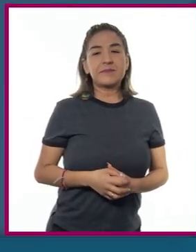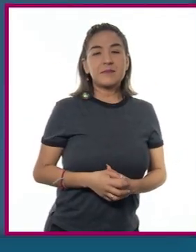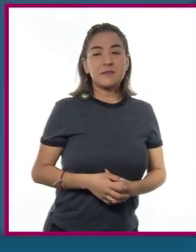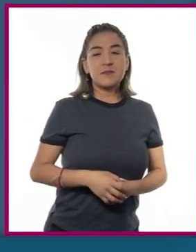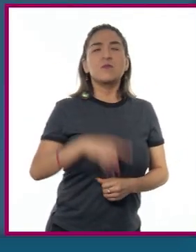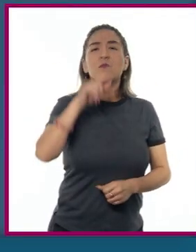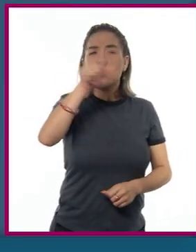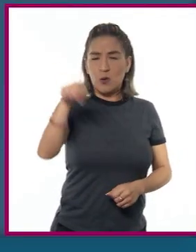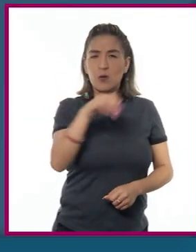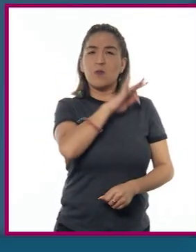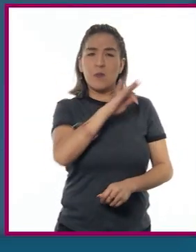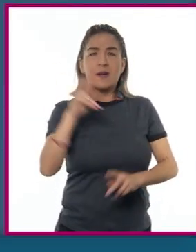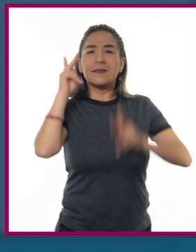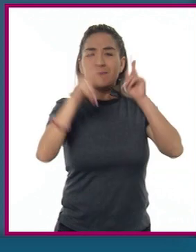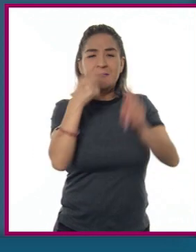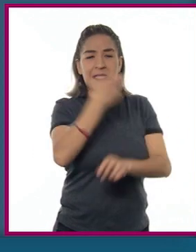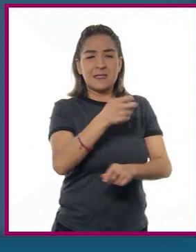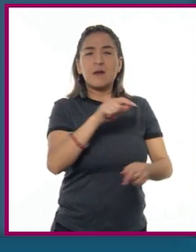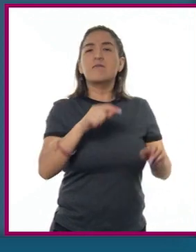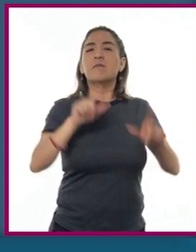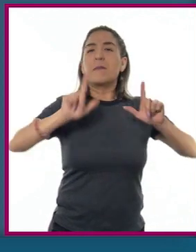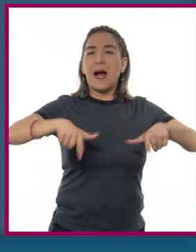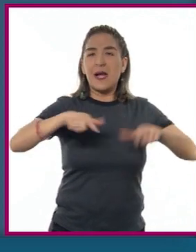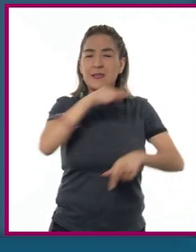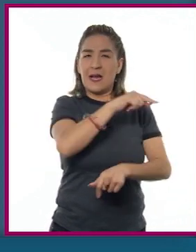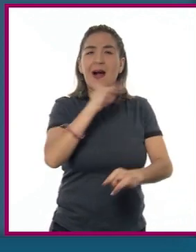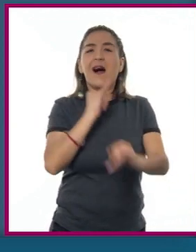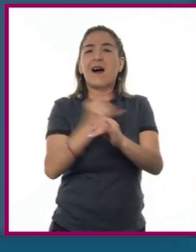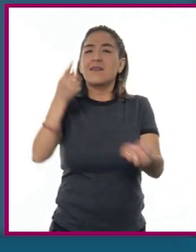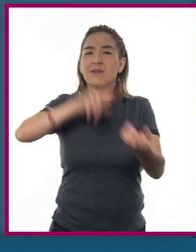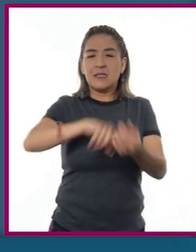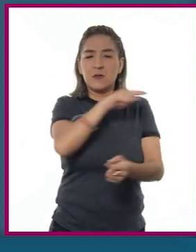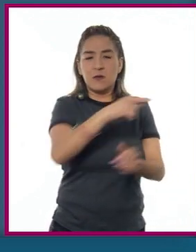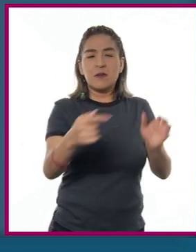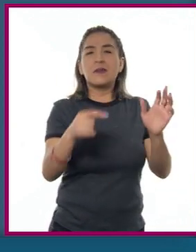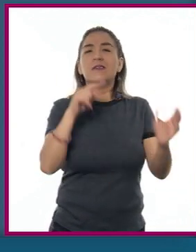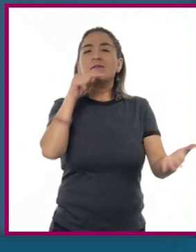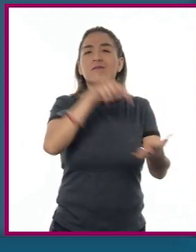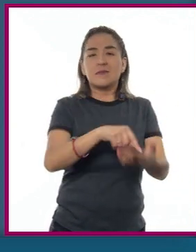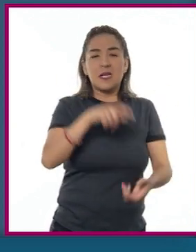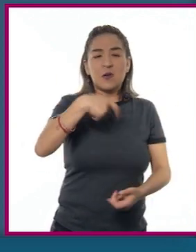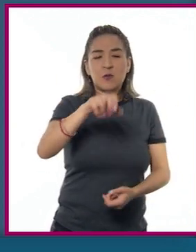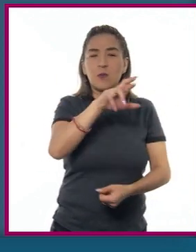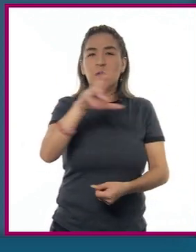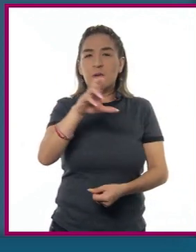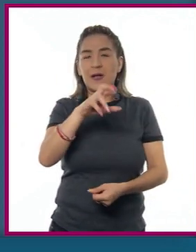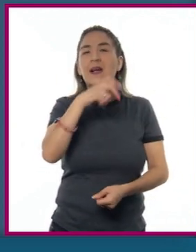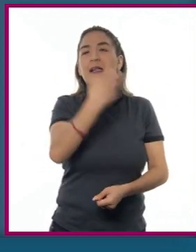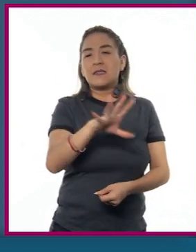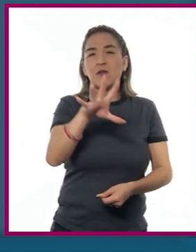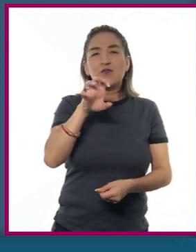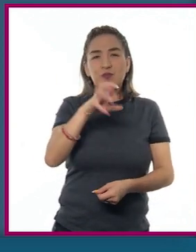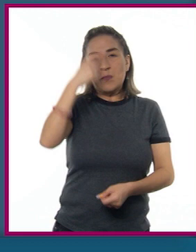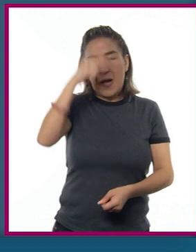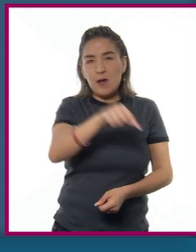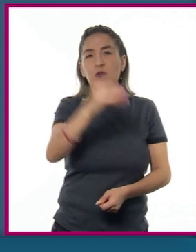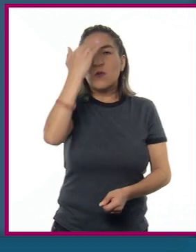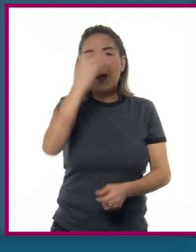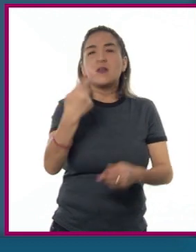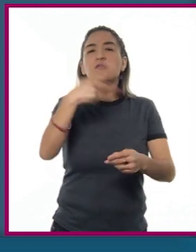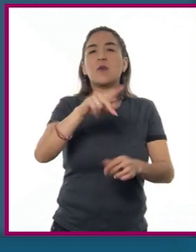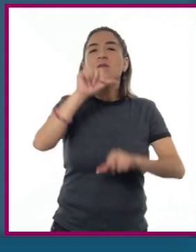Los invitamos a que visiten la siguiente página en internet, donde podrán ampliar sus conocimientos en el tema de átomos y